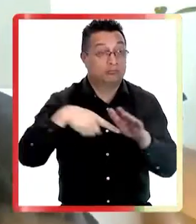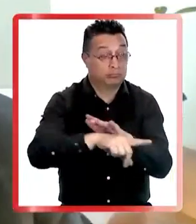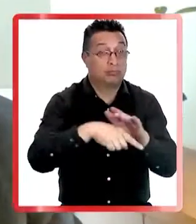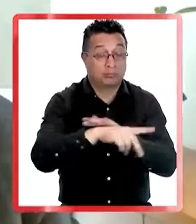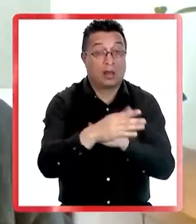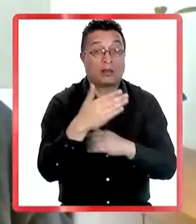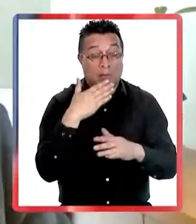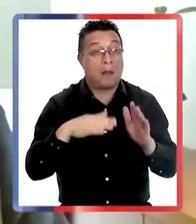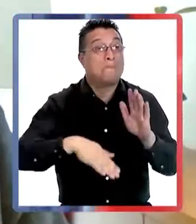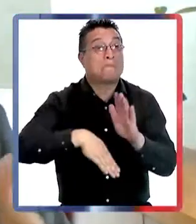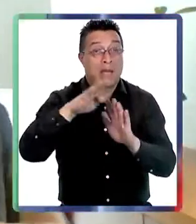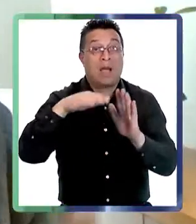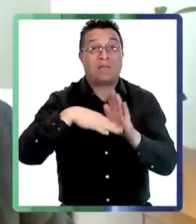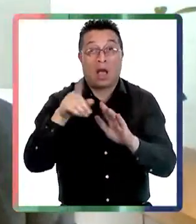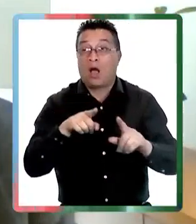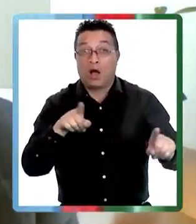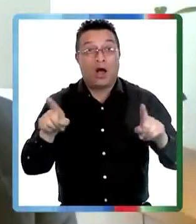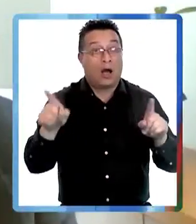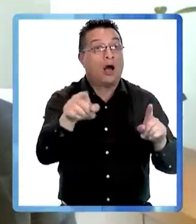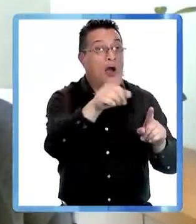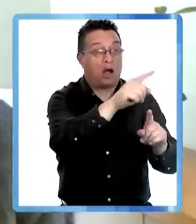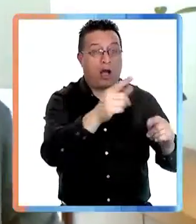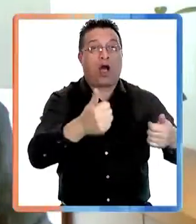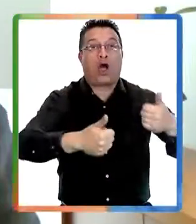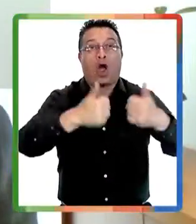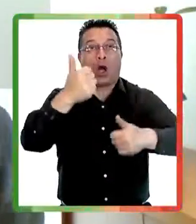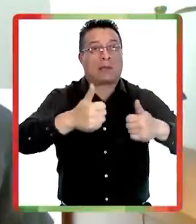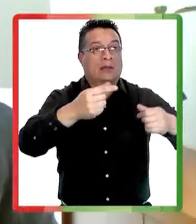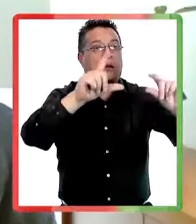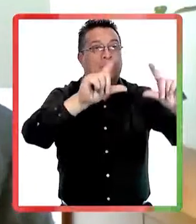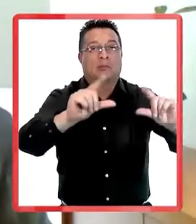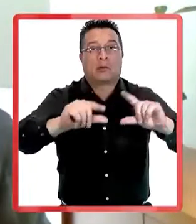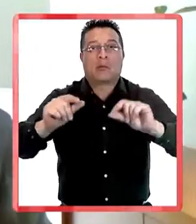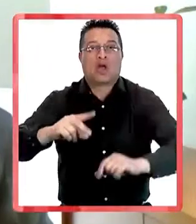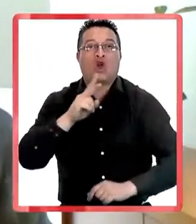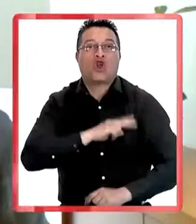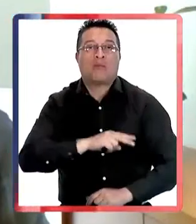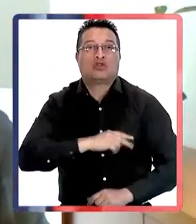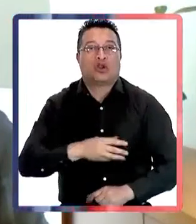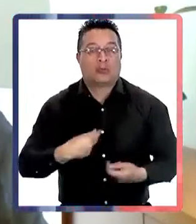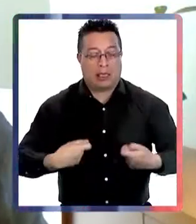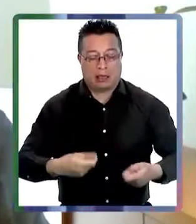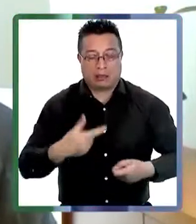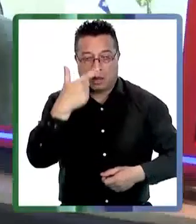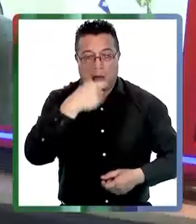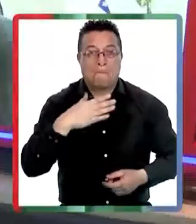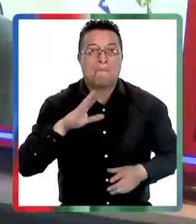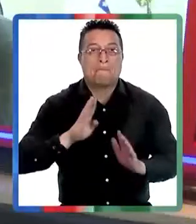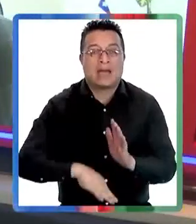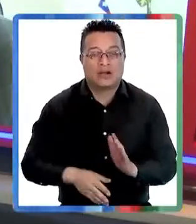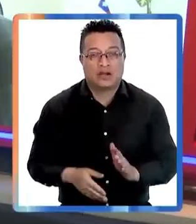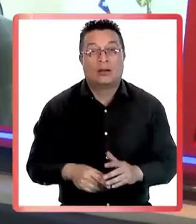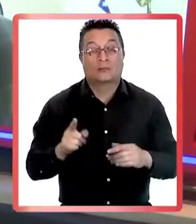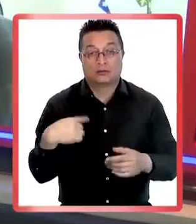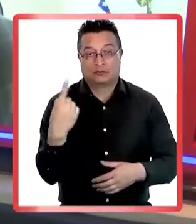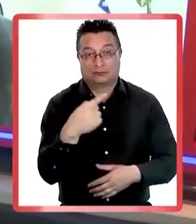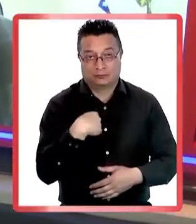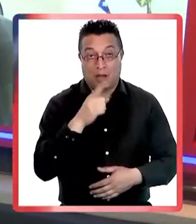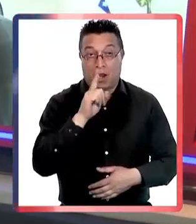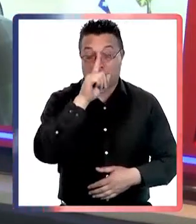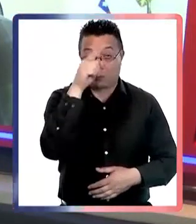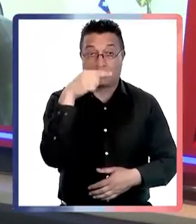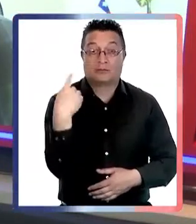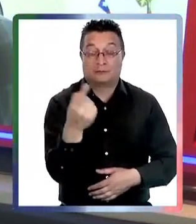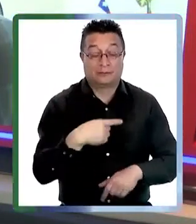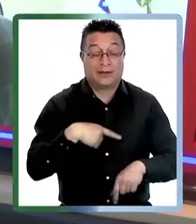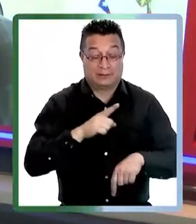operar, dando mayores alternativas para que las personas puedan también elegir. Estamos acostumbrados, subsecretario,